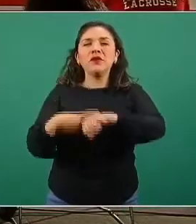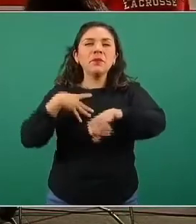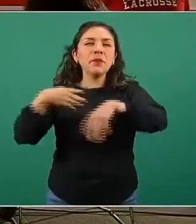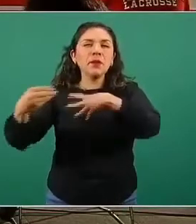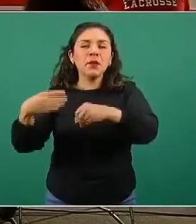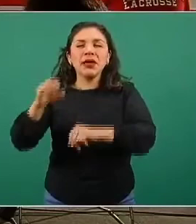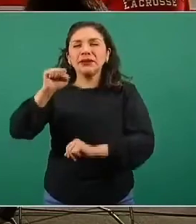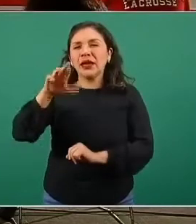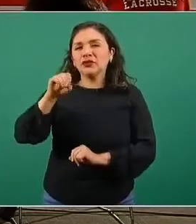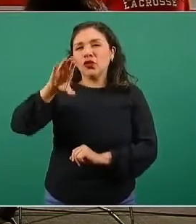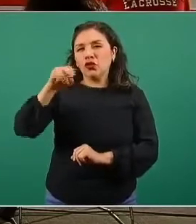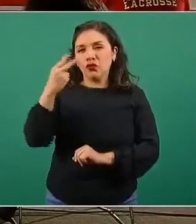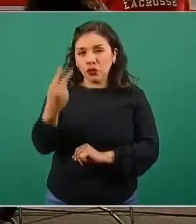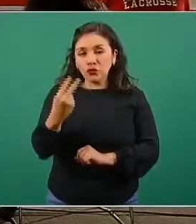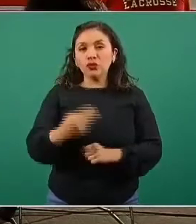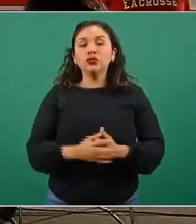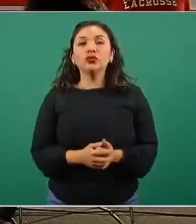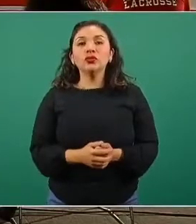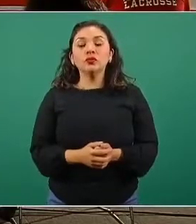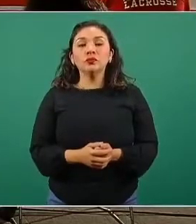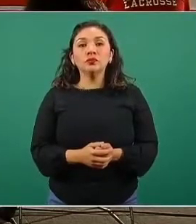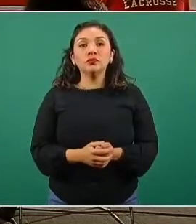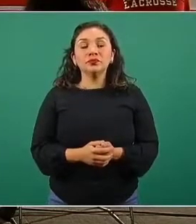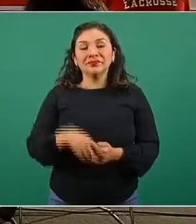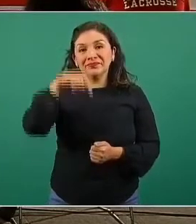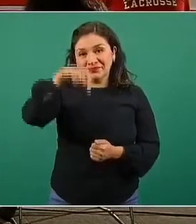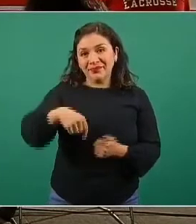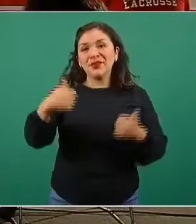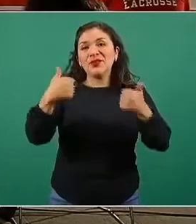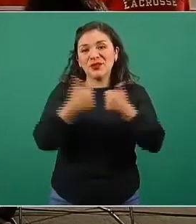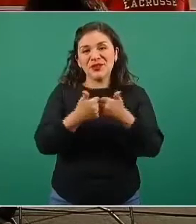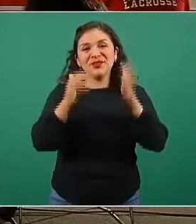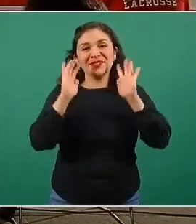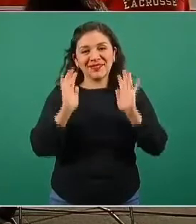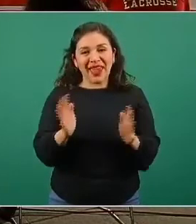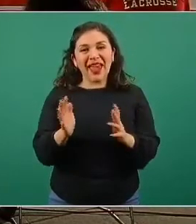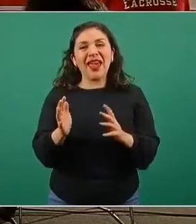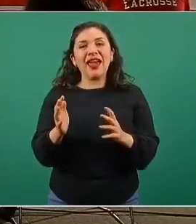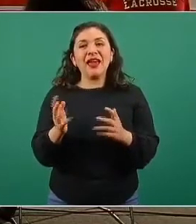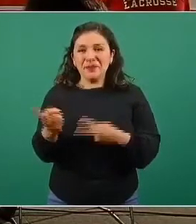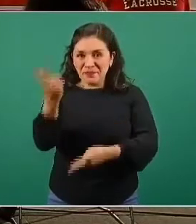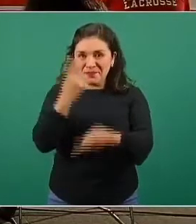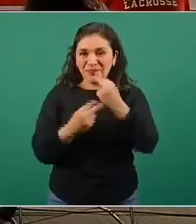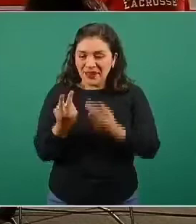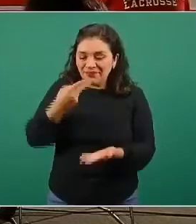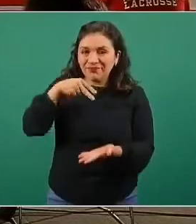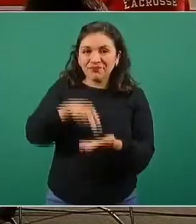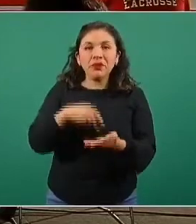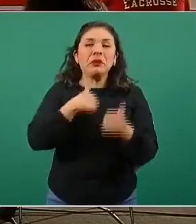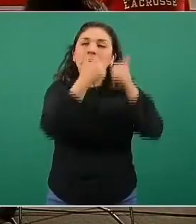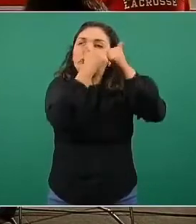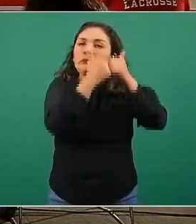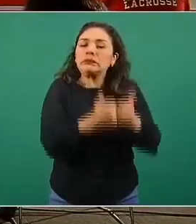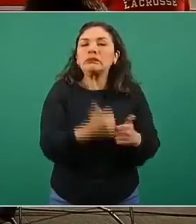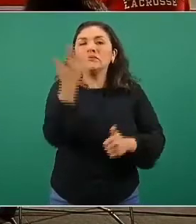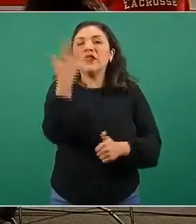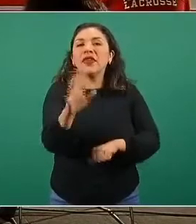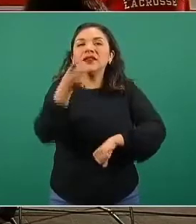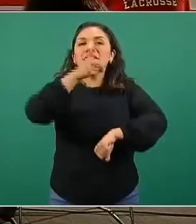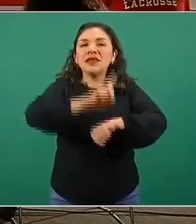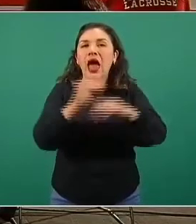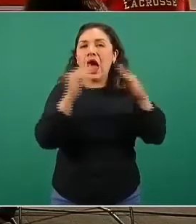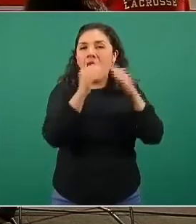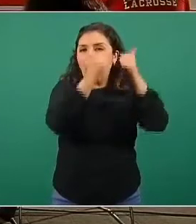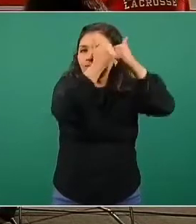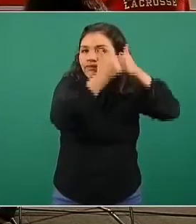coronavirus SARS-CoV-2. Ya estamos aquí en presencia, nos pasamos 10 días de